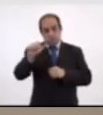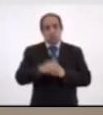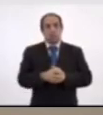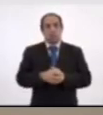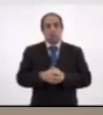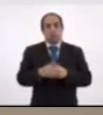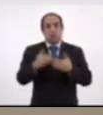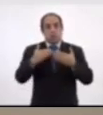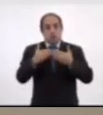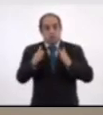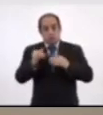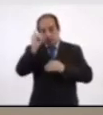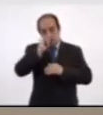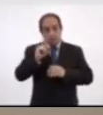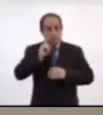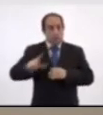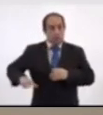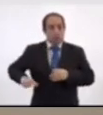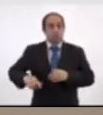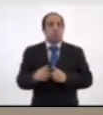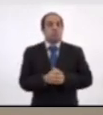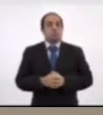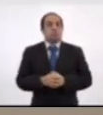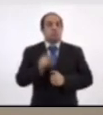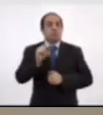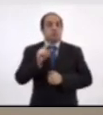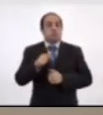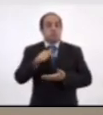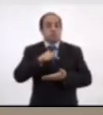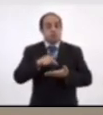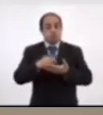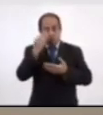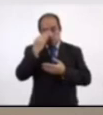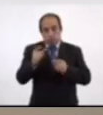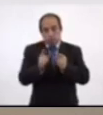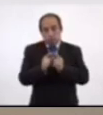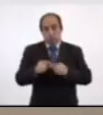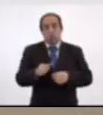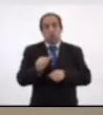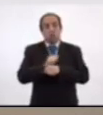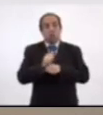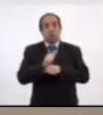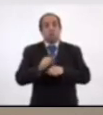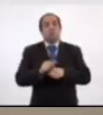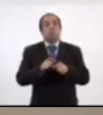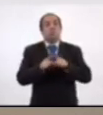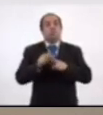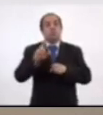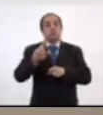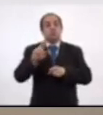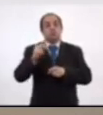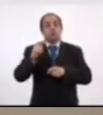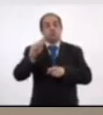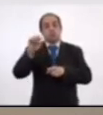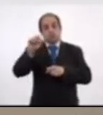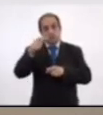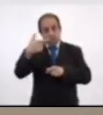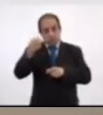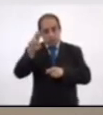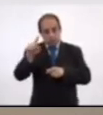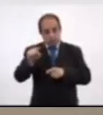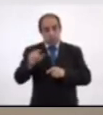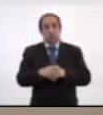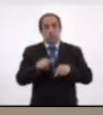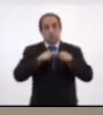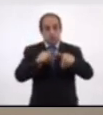en su momento a inaugurar, y también la unidad temporal del Autódromo Ramón Rodríguez seguirá atendiendo pacientes COVID. Es decir, estamos